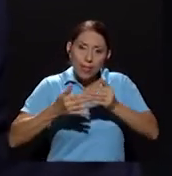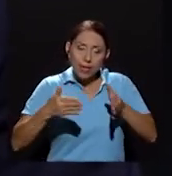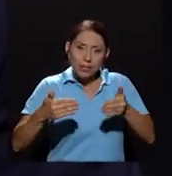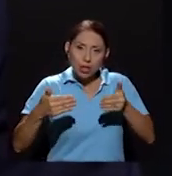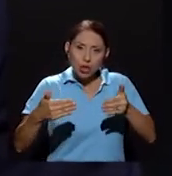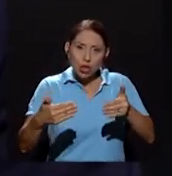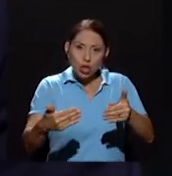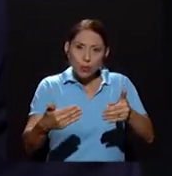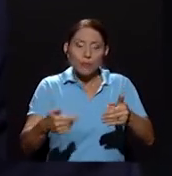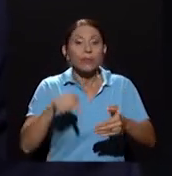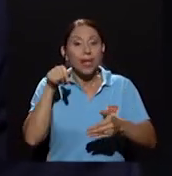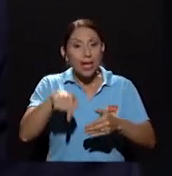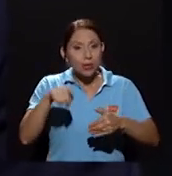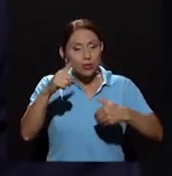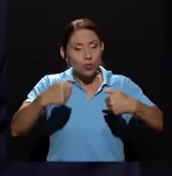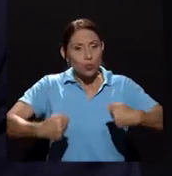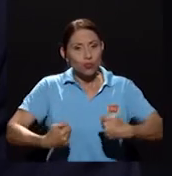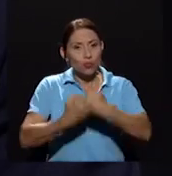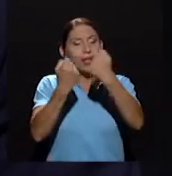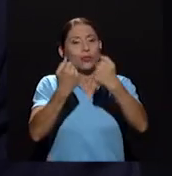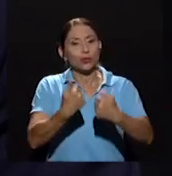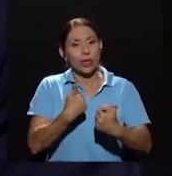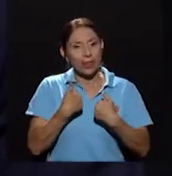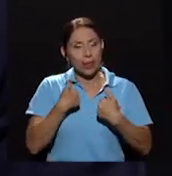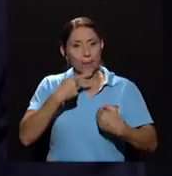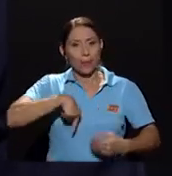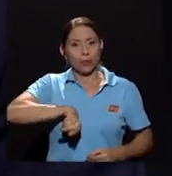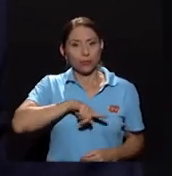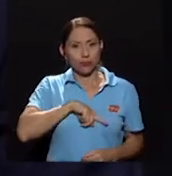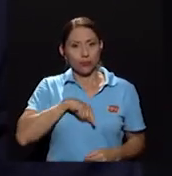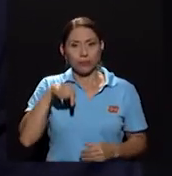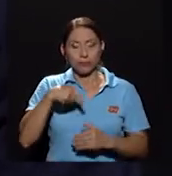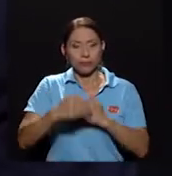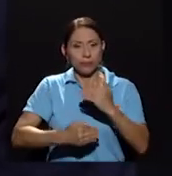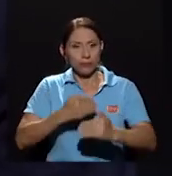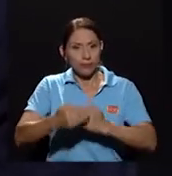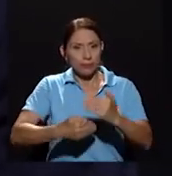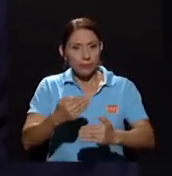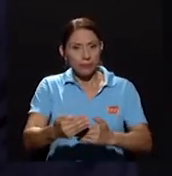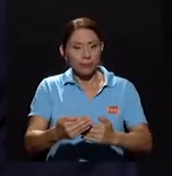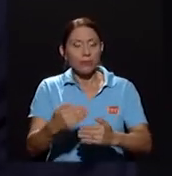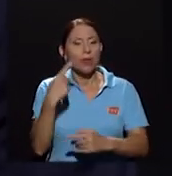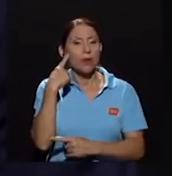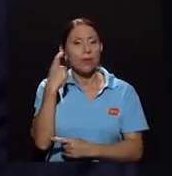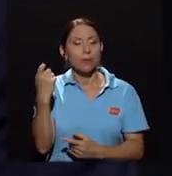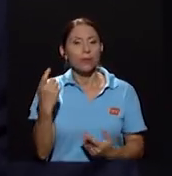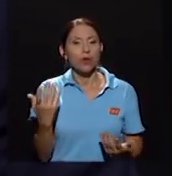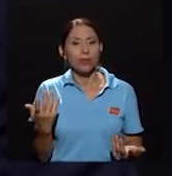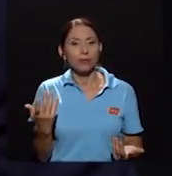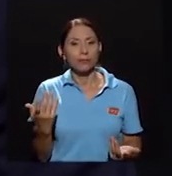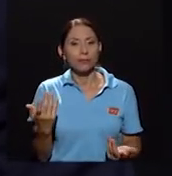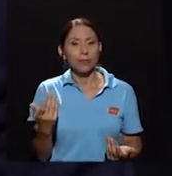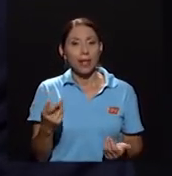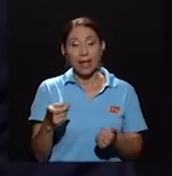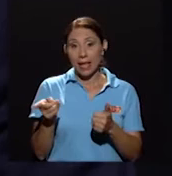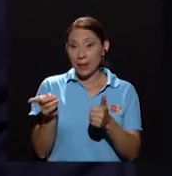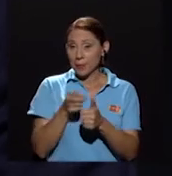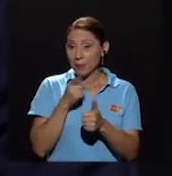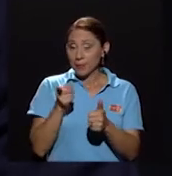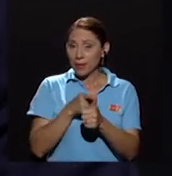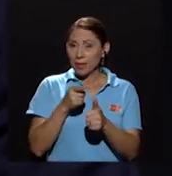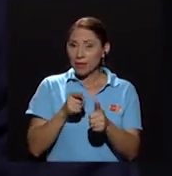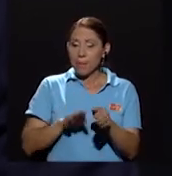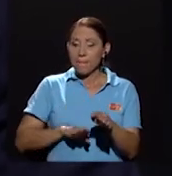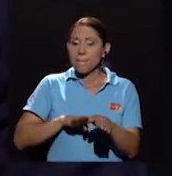los de los retos a los que nos hemos enfrentado en este proceso ya que el primer gran paso